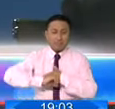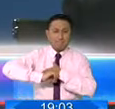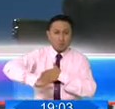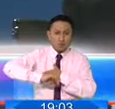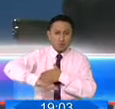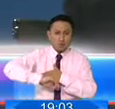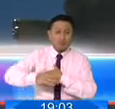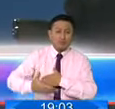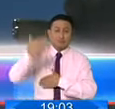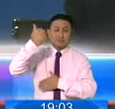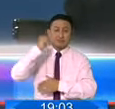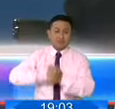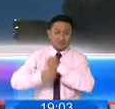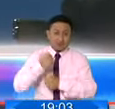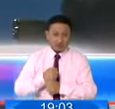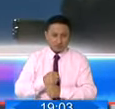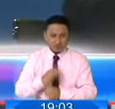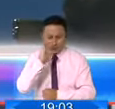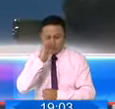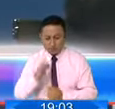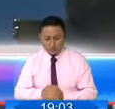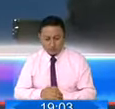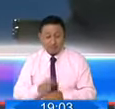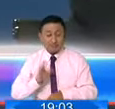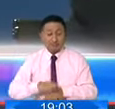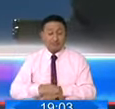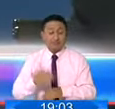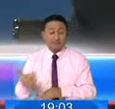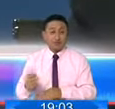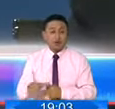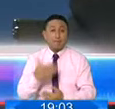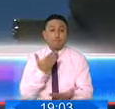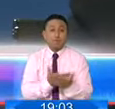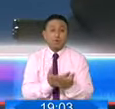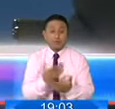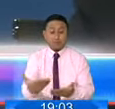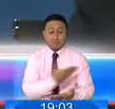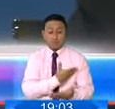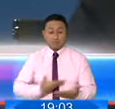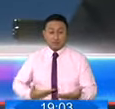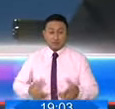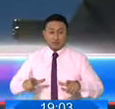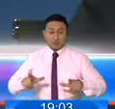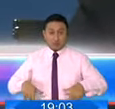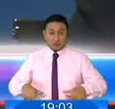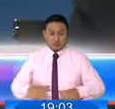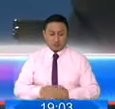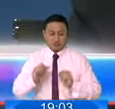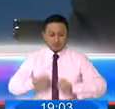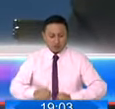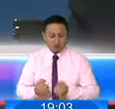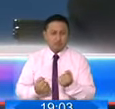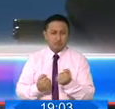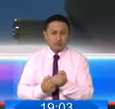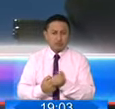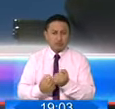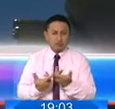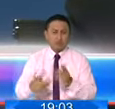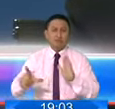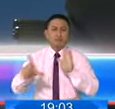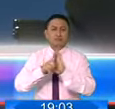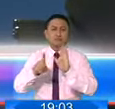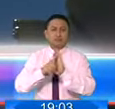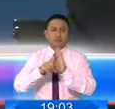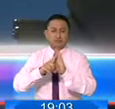se vivieron en los 10 años. Por ese motivo, le hemos propuesto al señor presidente de la República trabajar en una ley orgánica